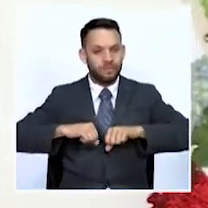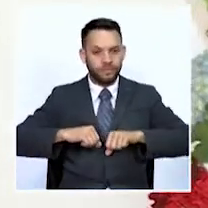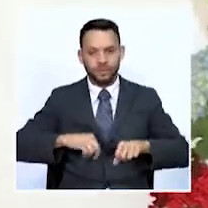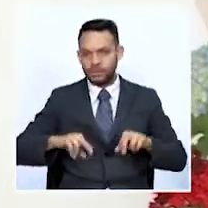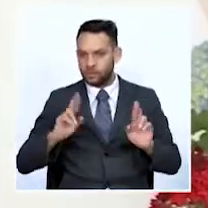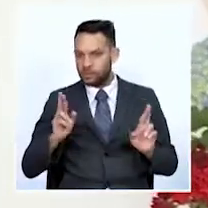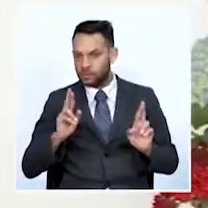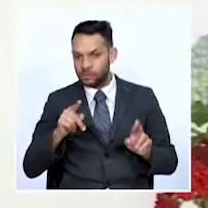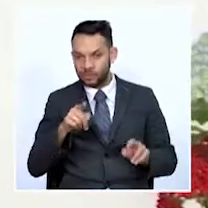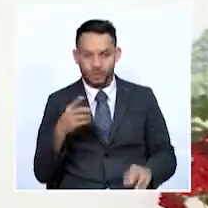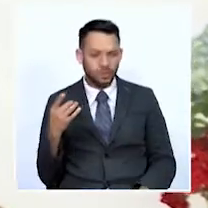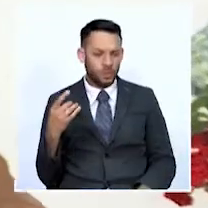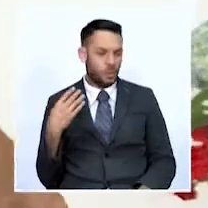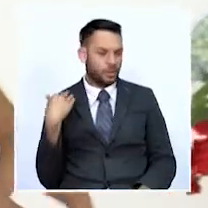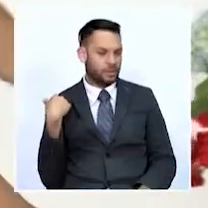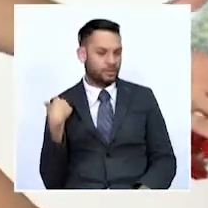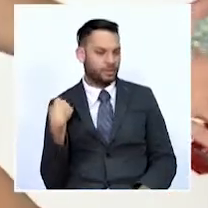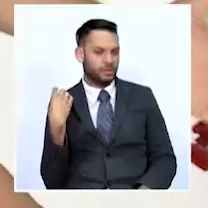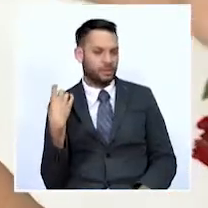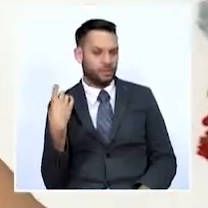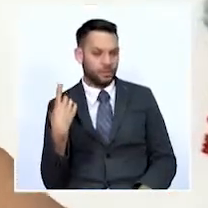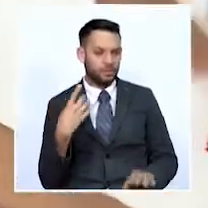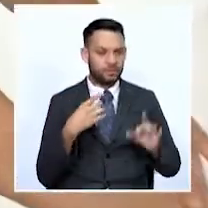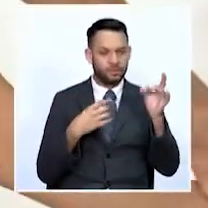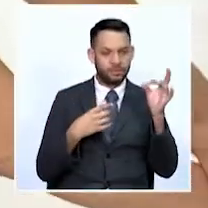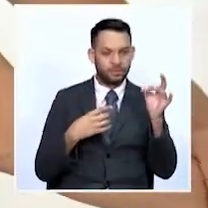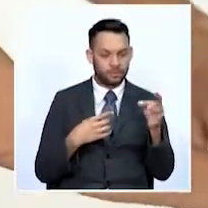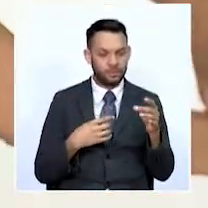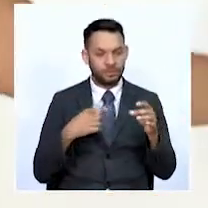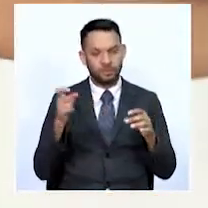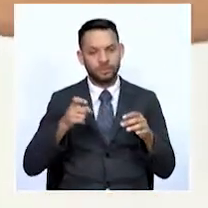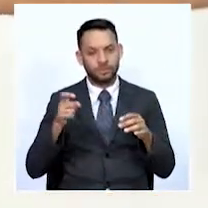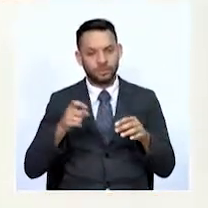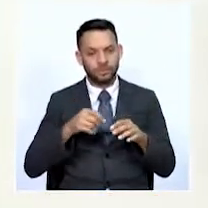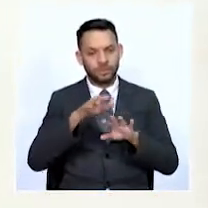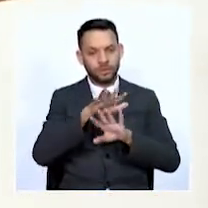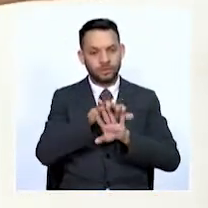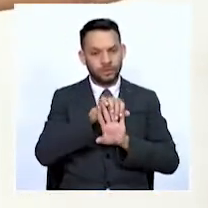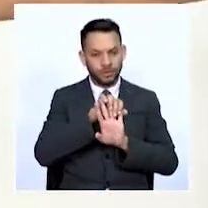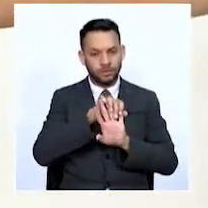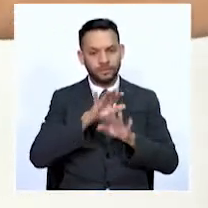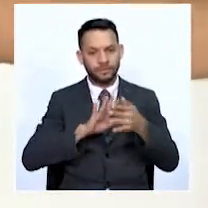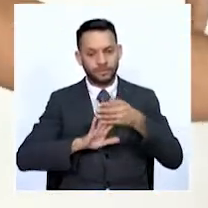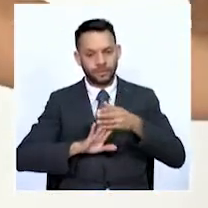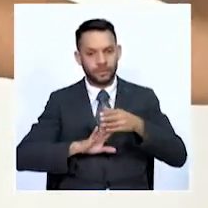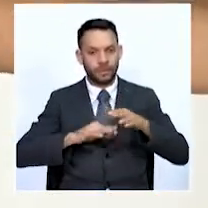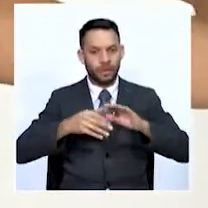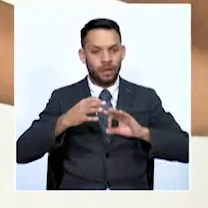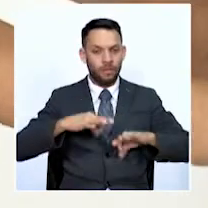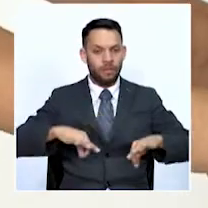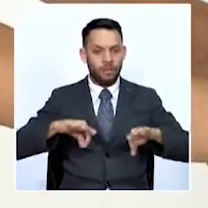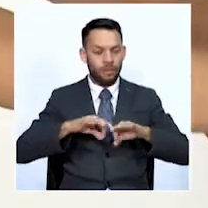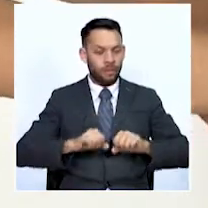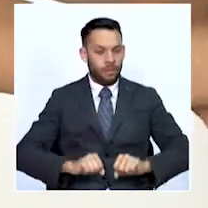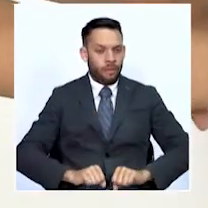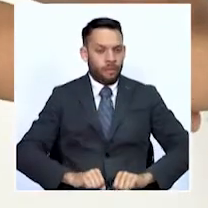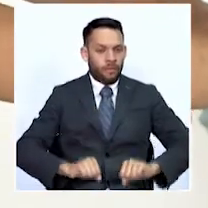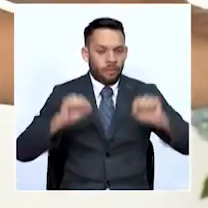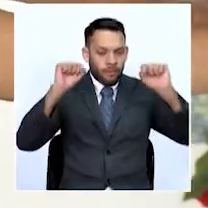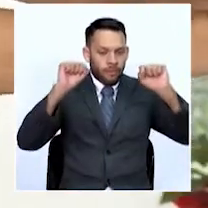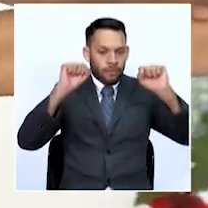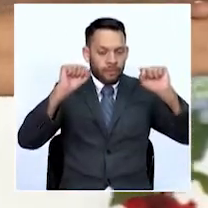hombro lo puedan hacer. Con los pulgares hacia arriba, sube los brazos y empuja hacia arriba, empújame hacia arriba,